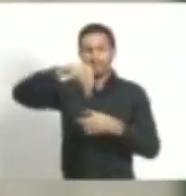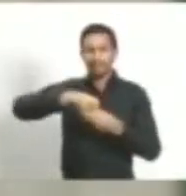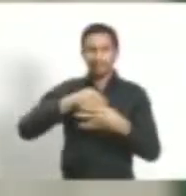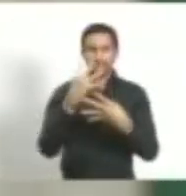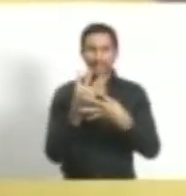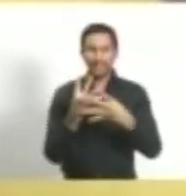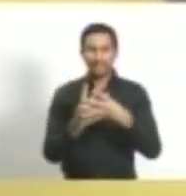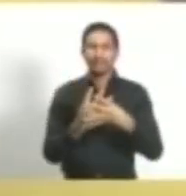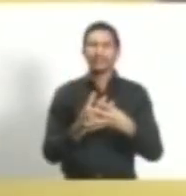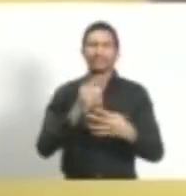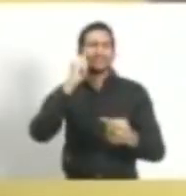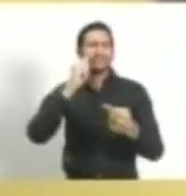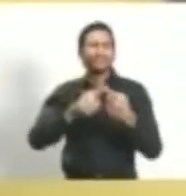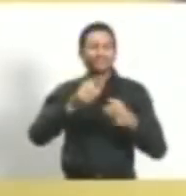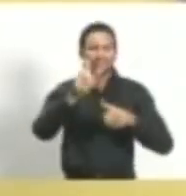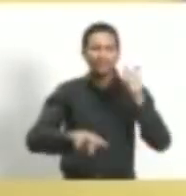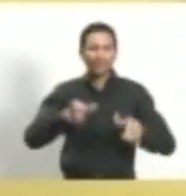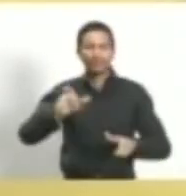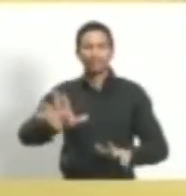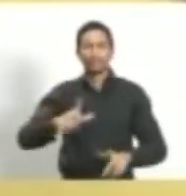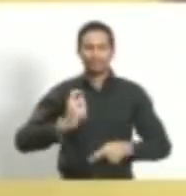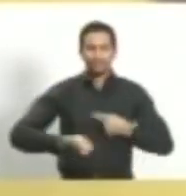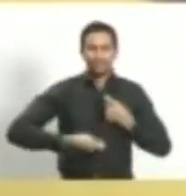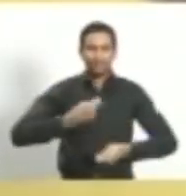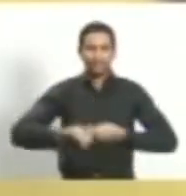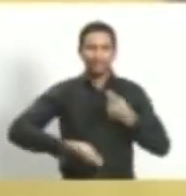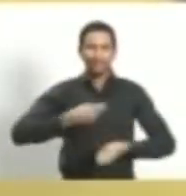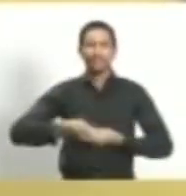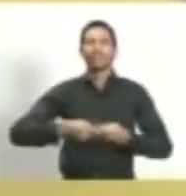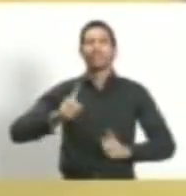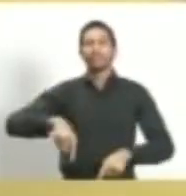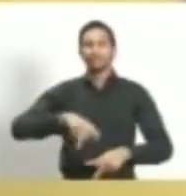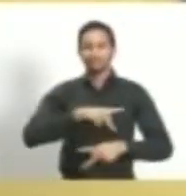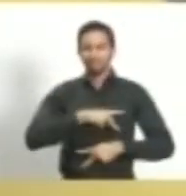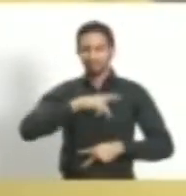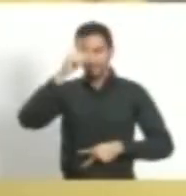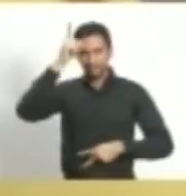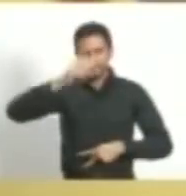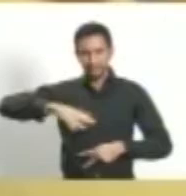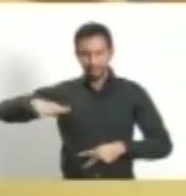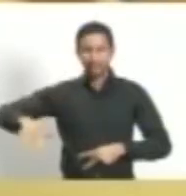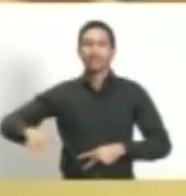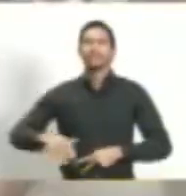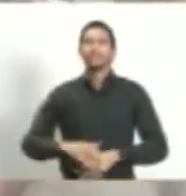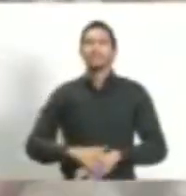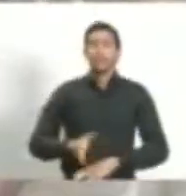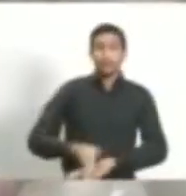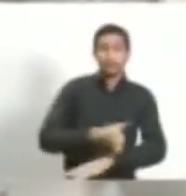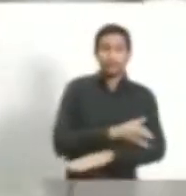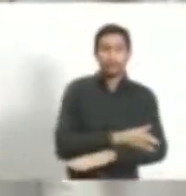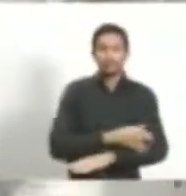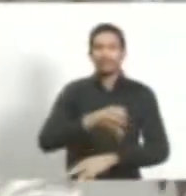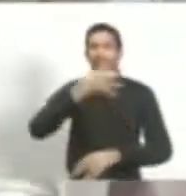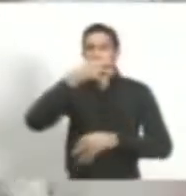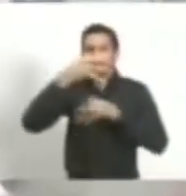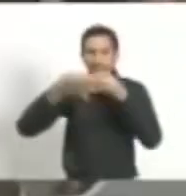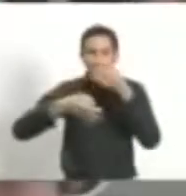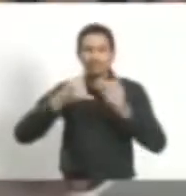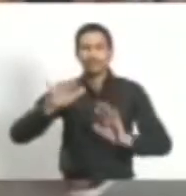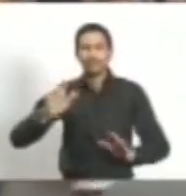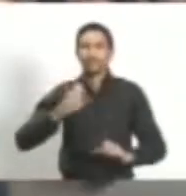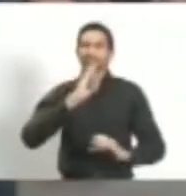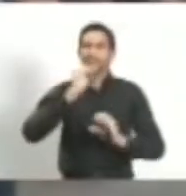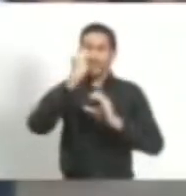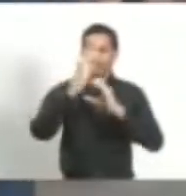a comerciantes no solo de Valledupar, sino de toda la zona. Esta situación fue denunciada también por la Cámara de Comercio de Valledupar,